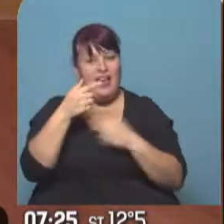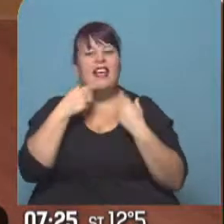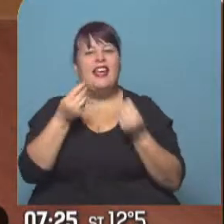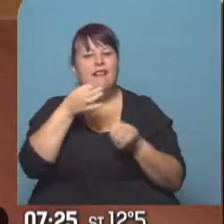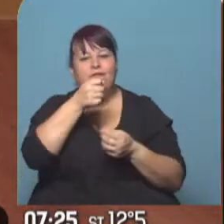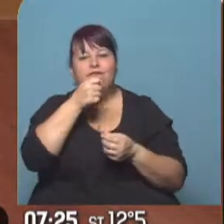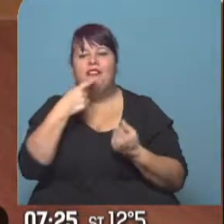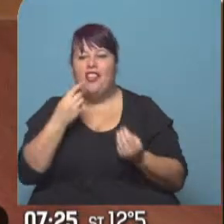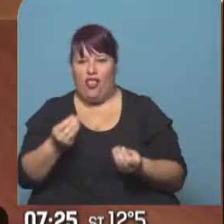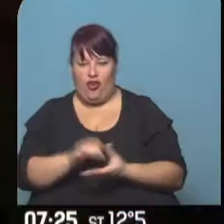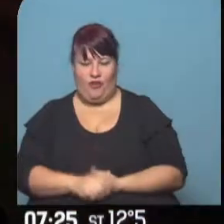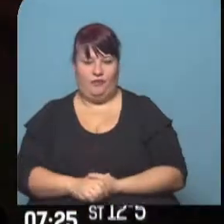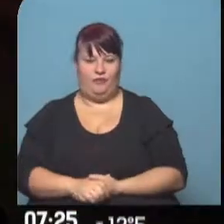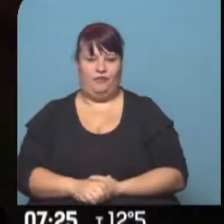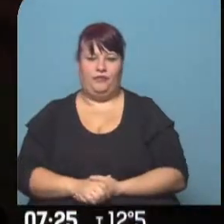son los testimonios.